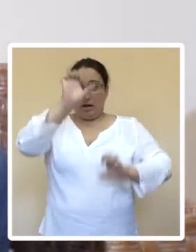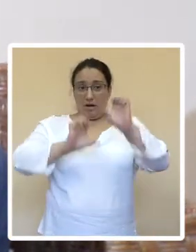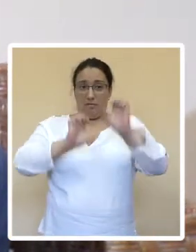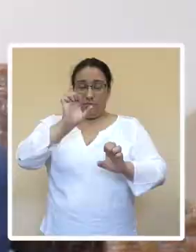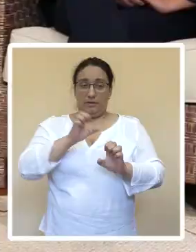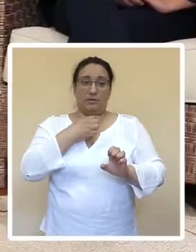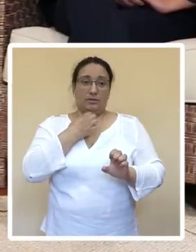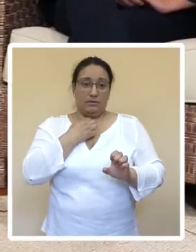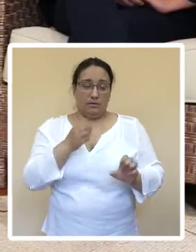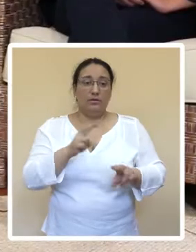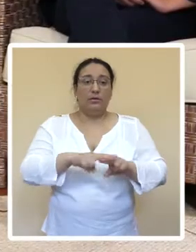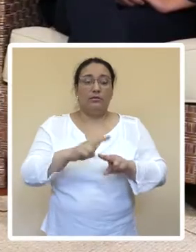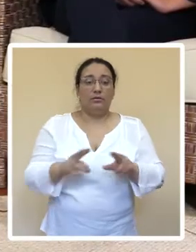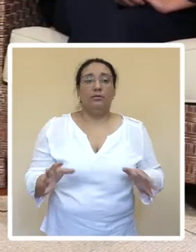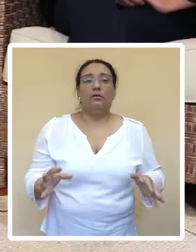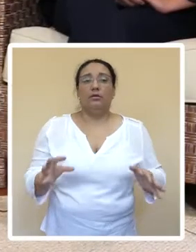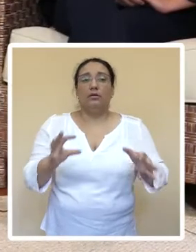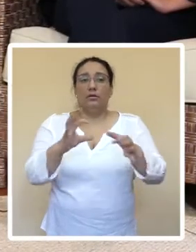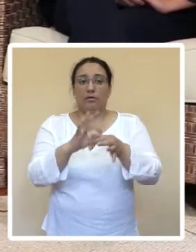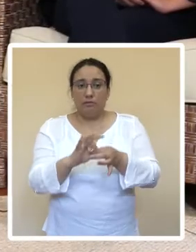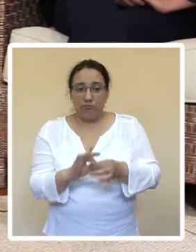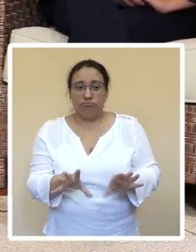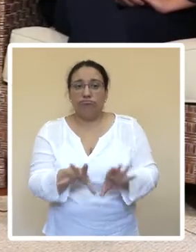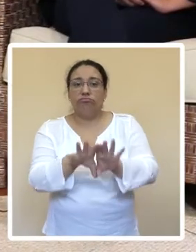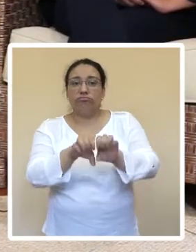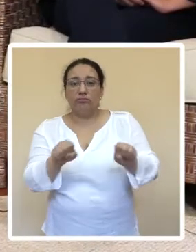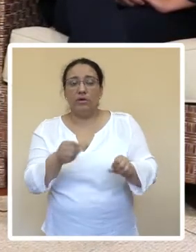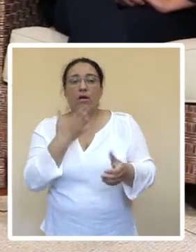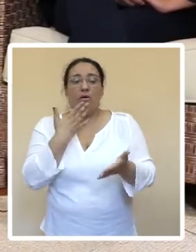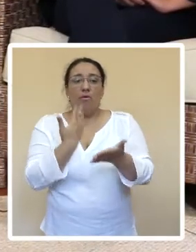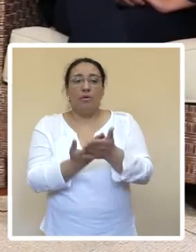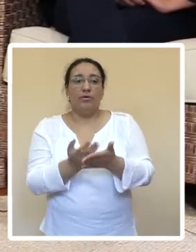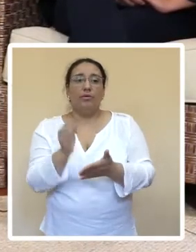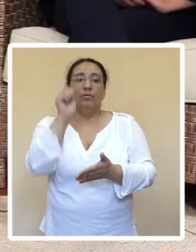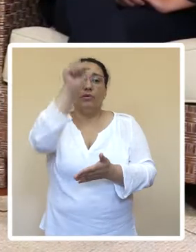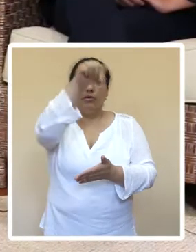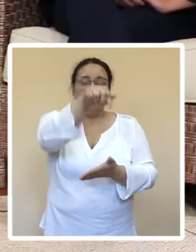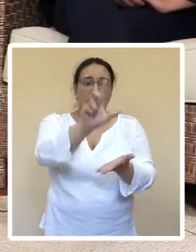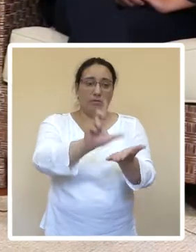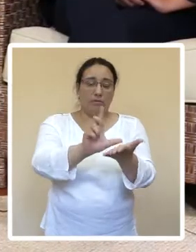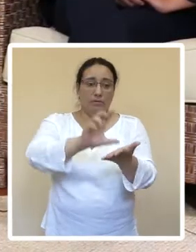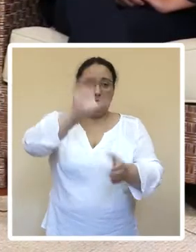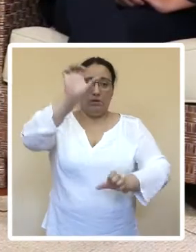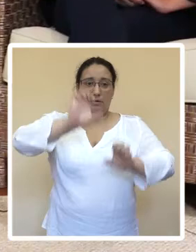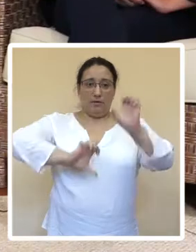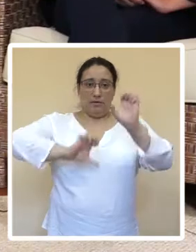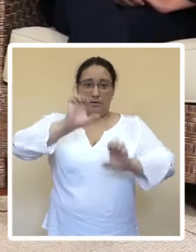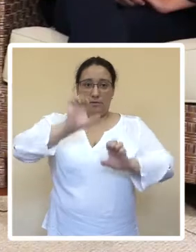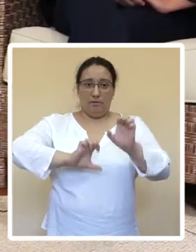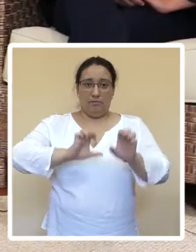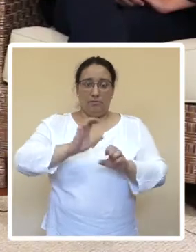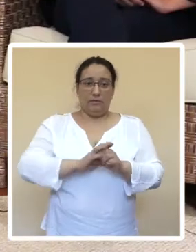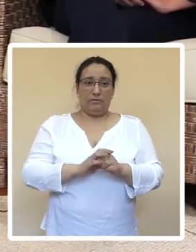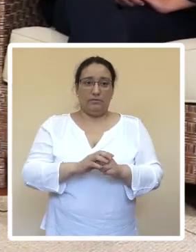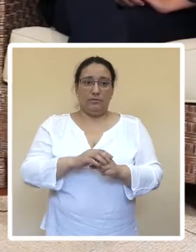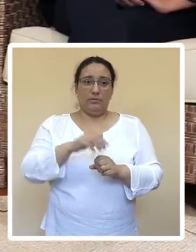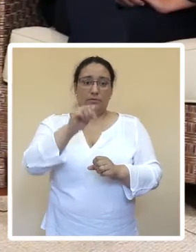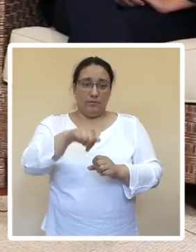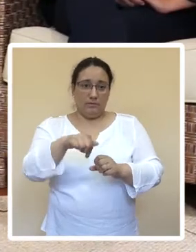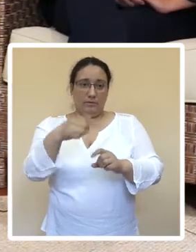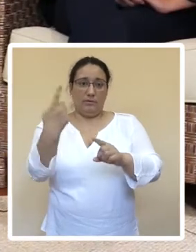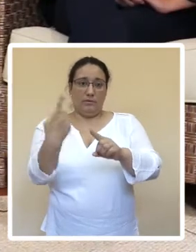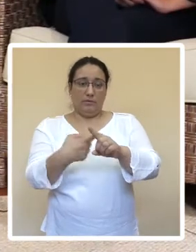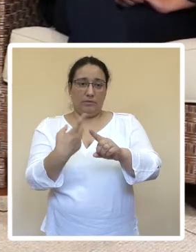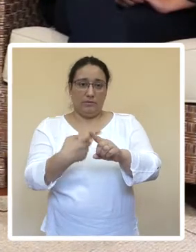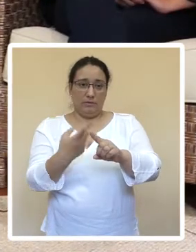empresas están comprometidas. Ya, cuando he llegado a hacer las visitas de intermediación, lo último que puedo hablar en